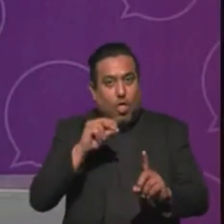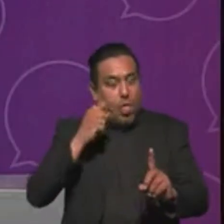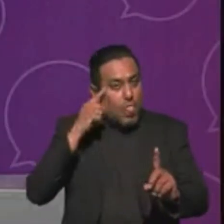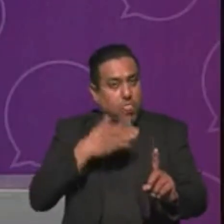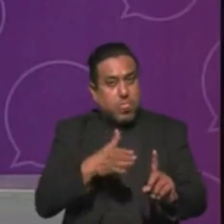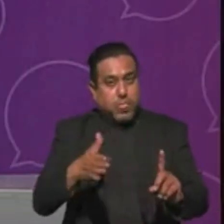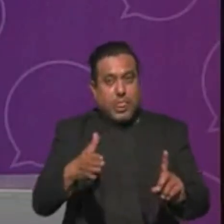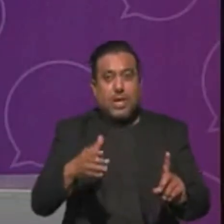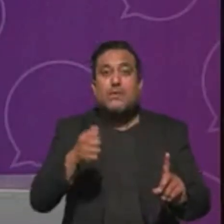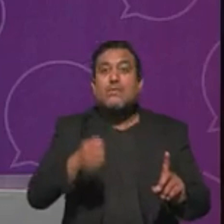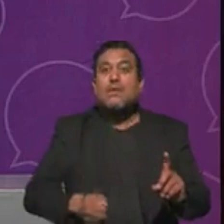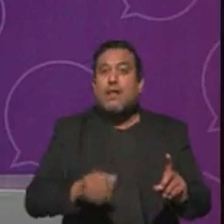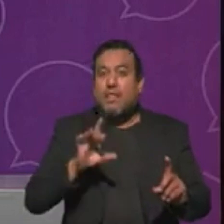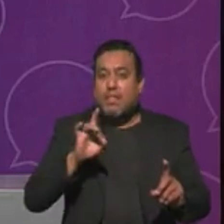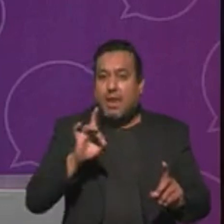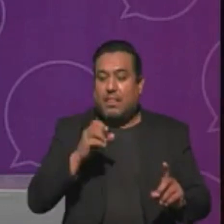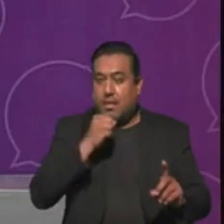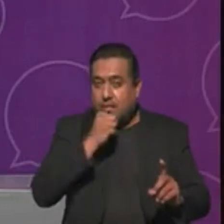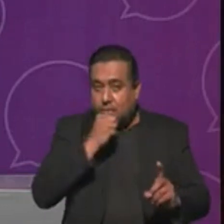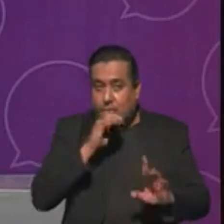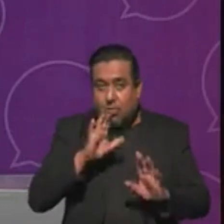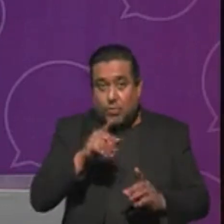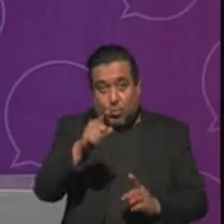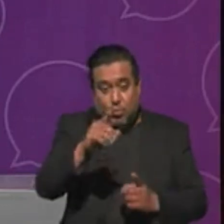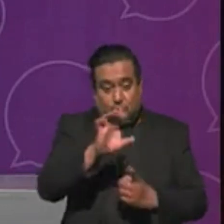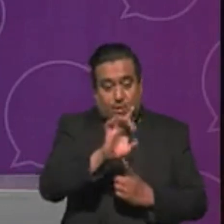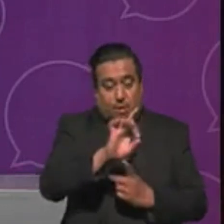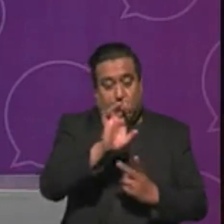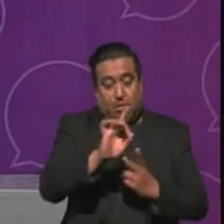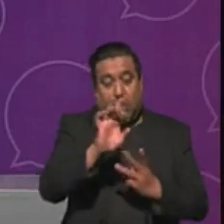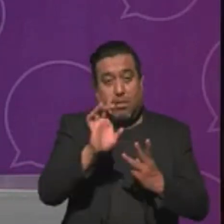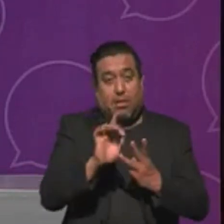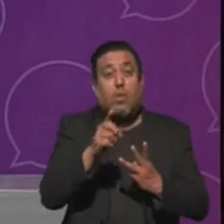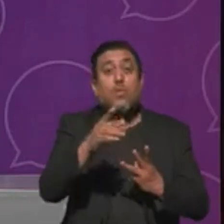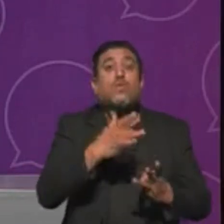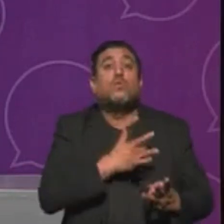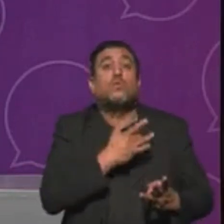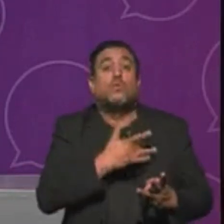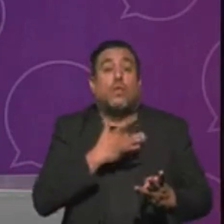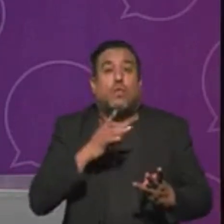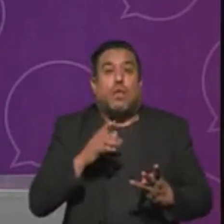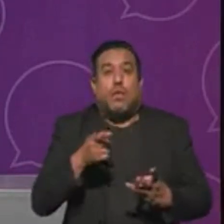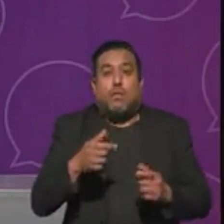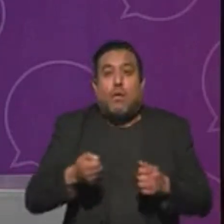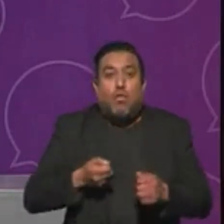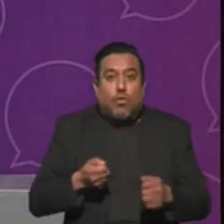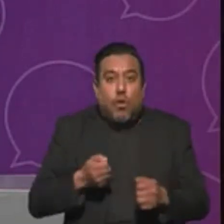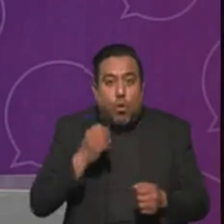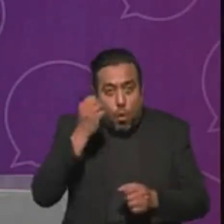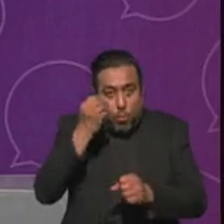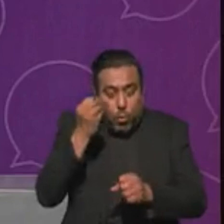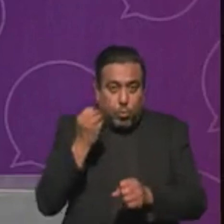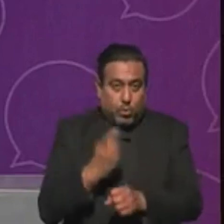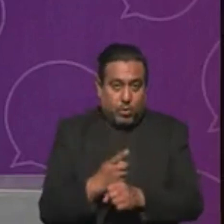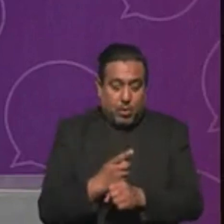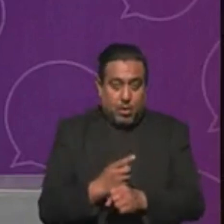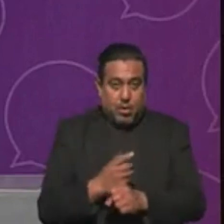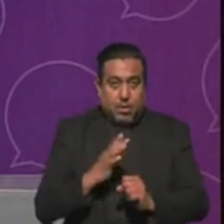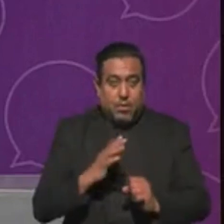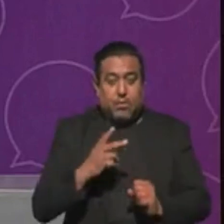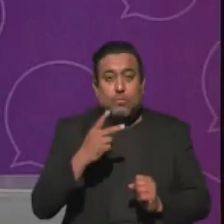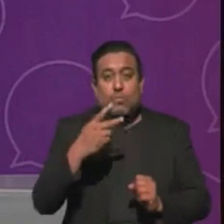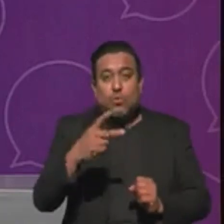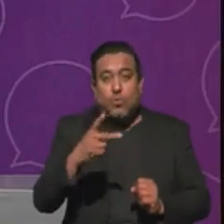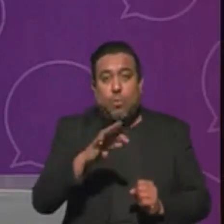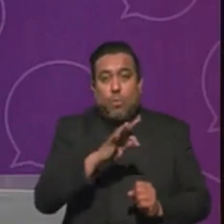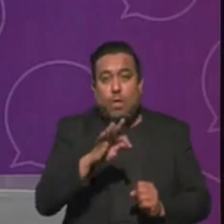réplica es decir una réplica en cualquiera de las tres rondas de preguntas para que puedan administrar su oportunidad por lo que tendrán derecho